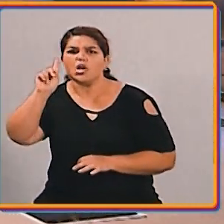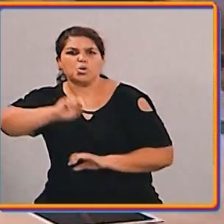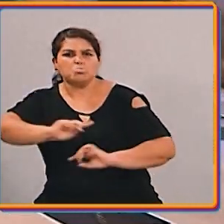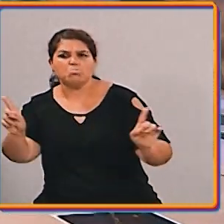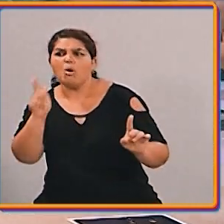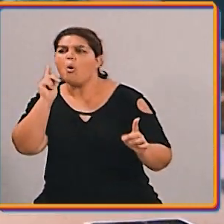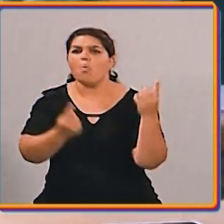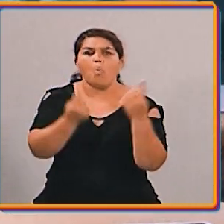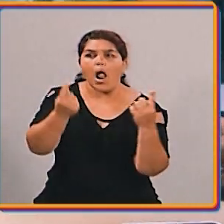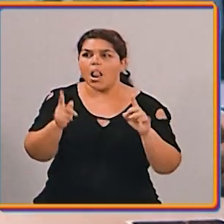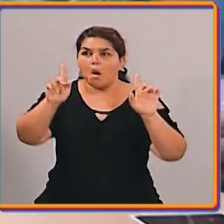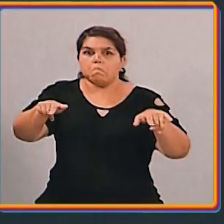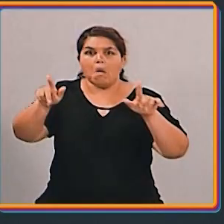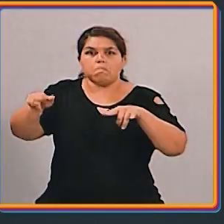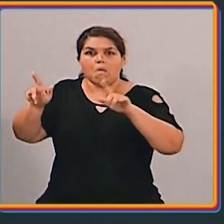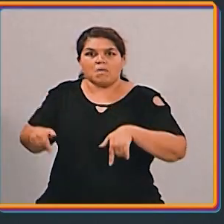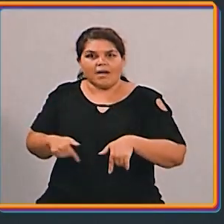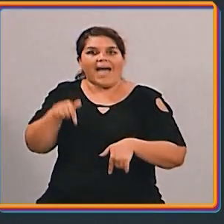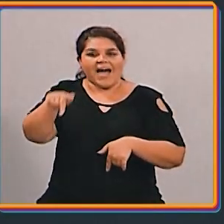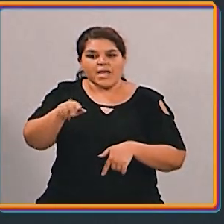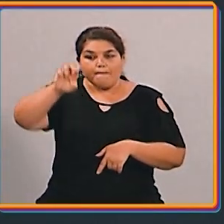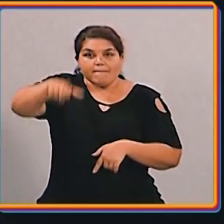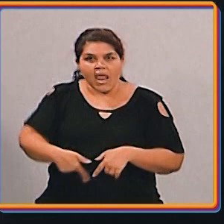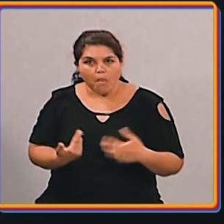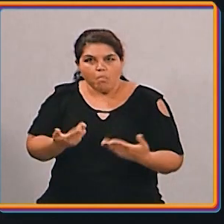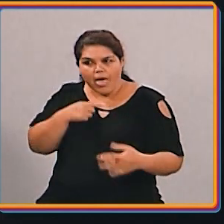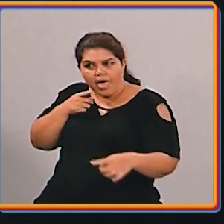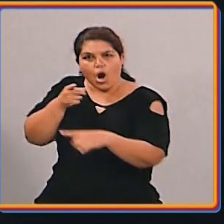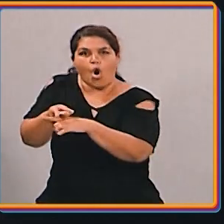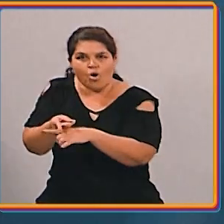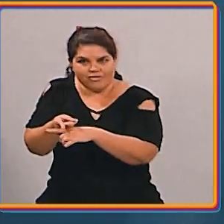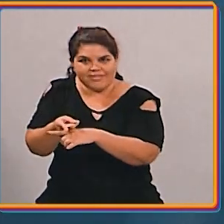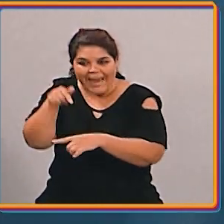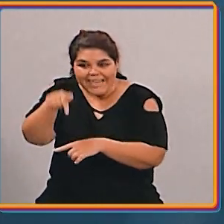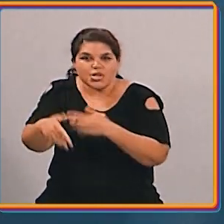votando en forma negativa y saboteando los distintos planes que queramos llevar a cabo.